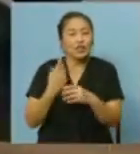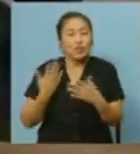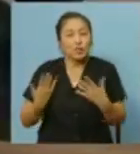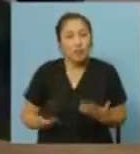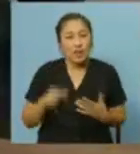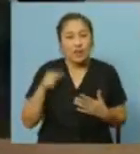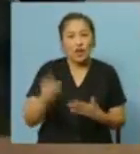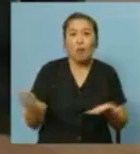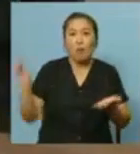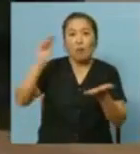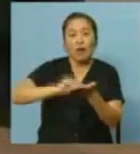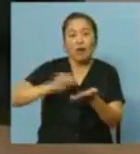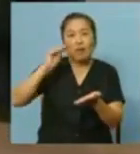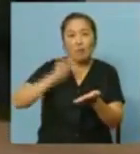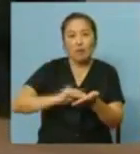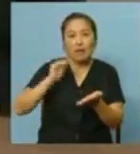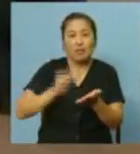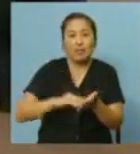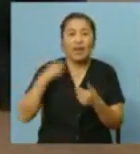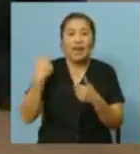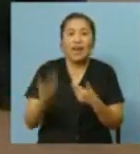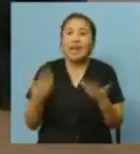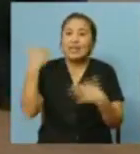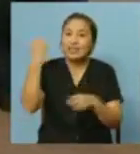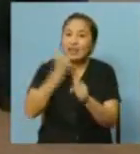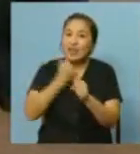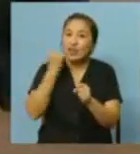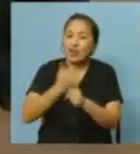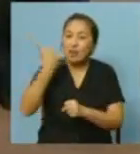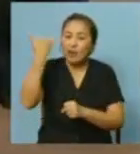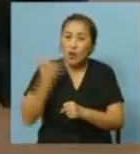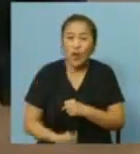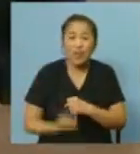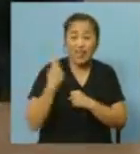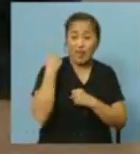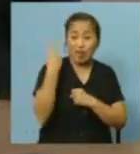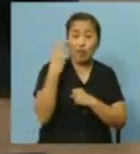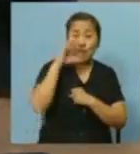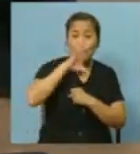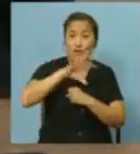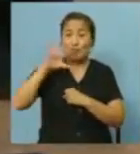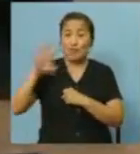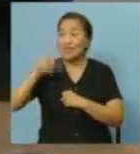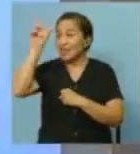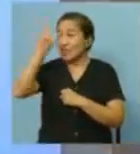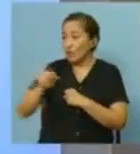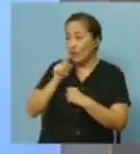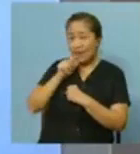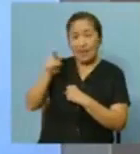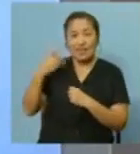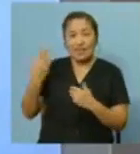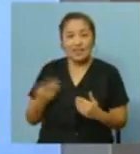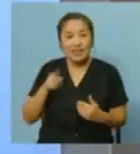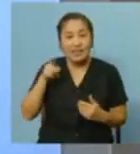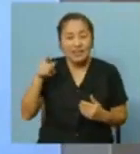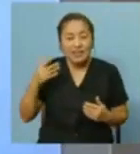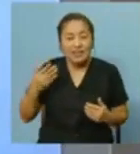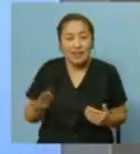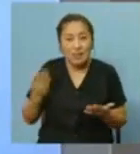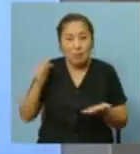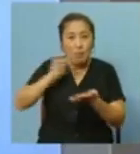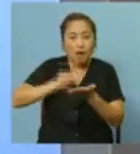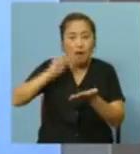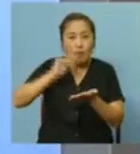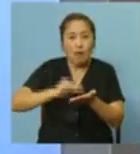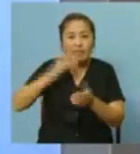ha aumentado su cantidad de empleo de las dos provincias del país ha aumentado